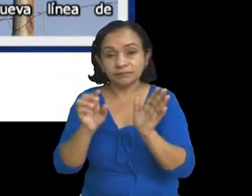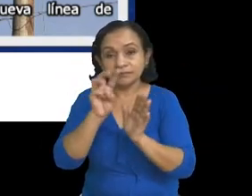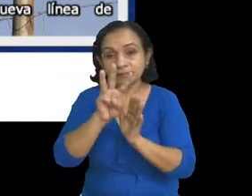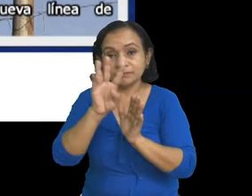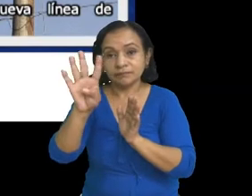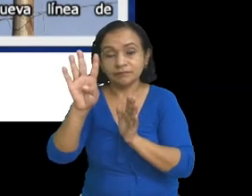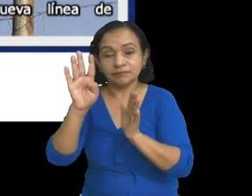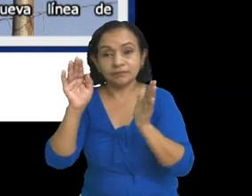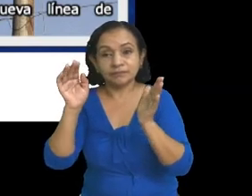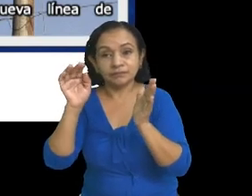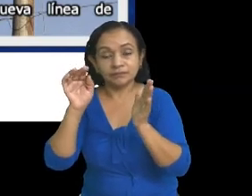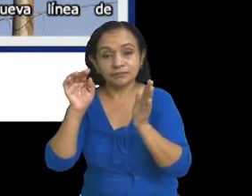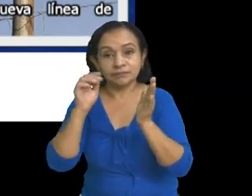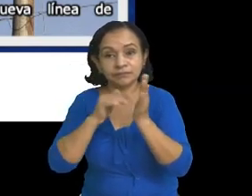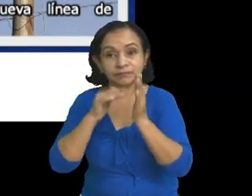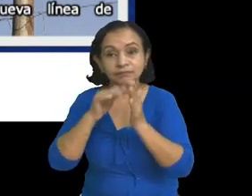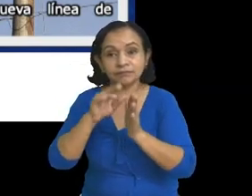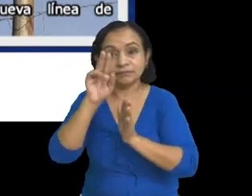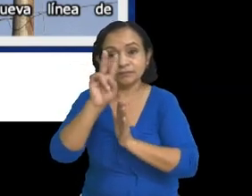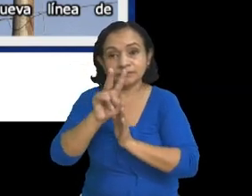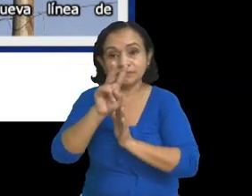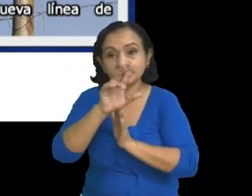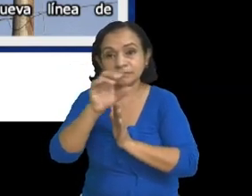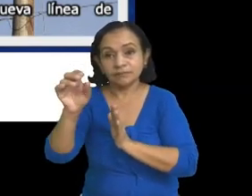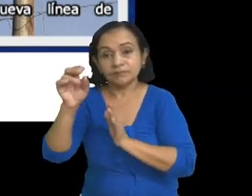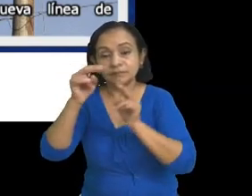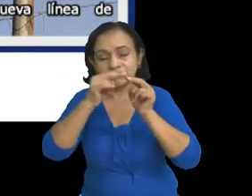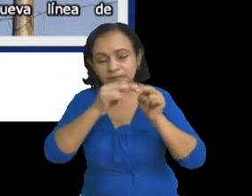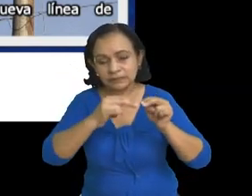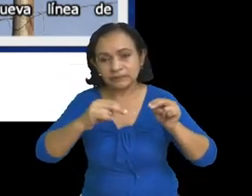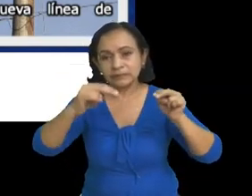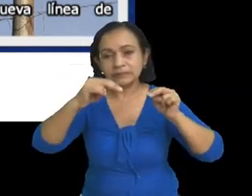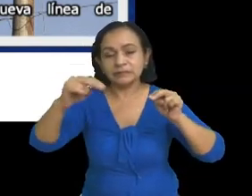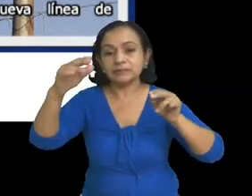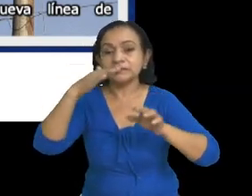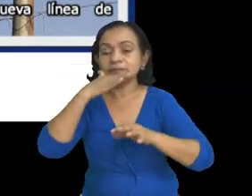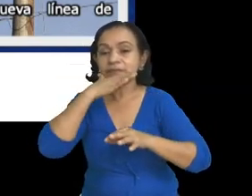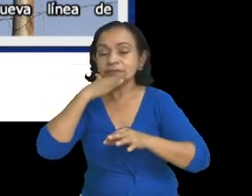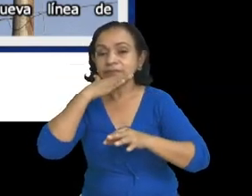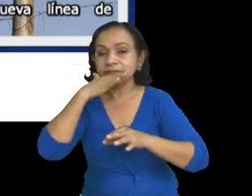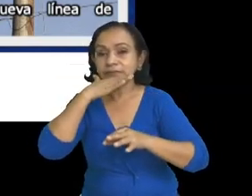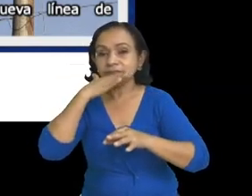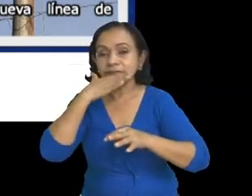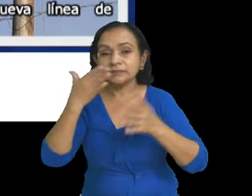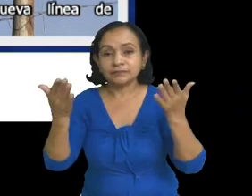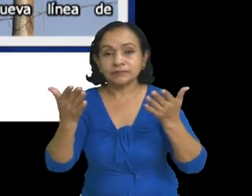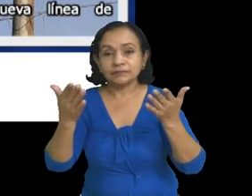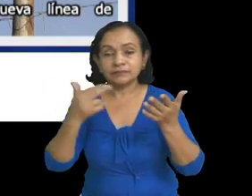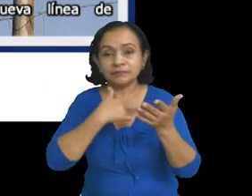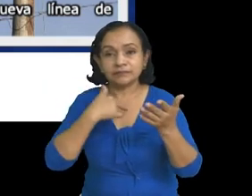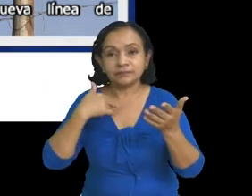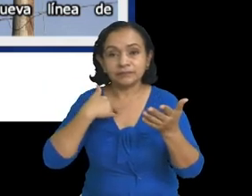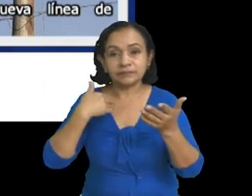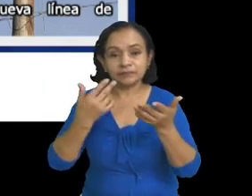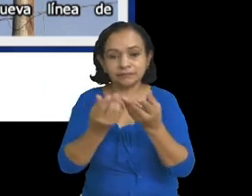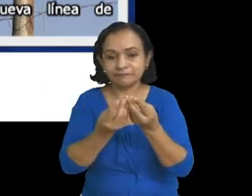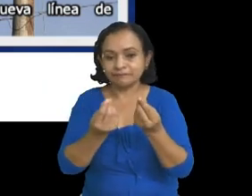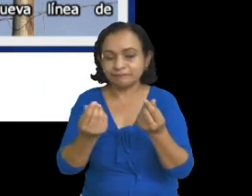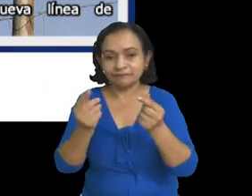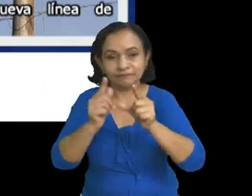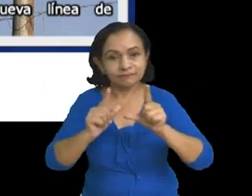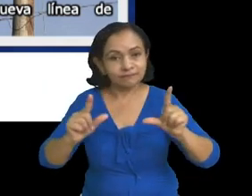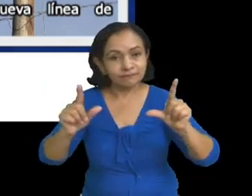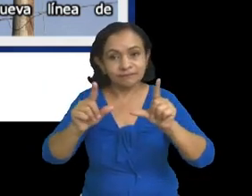millones de dólares. Claro, es una línea de 200, ha sido una línea bastante compleja. La situación